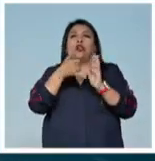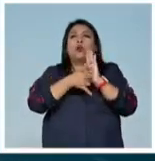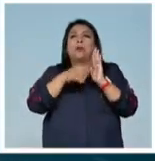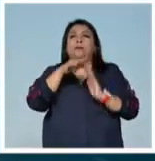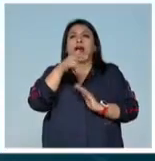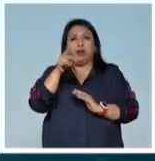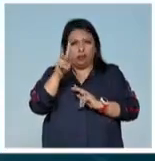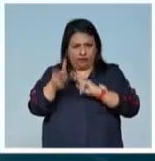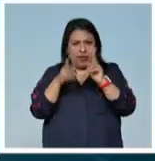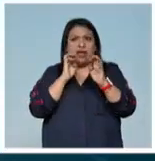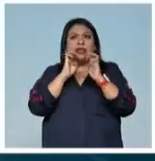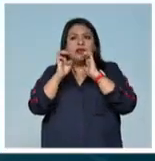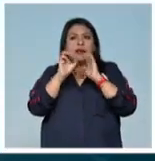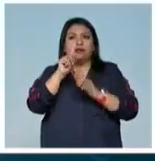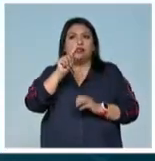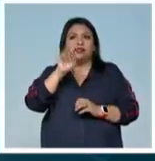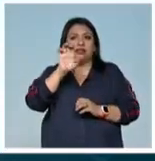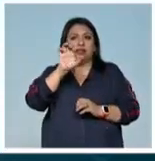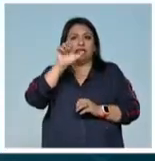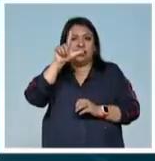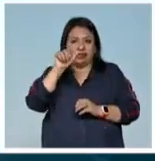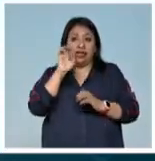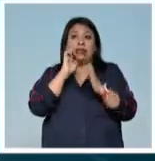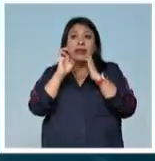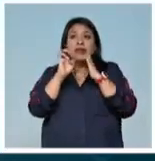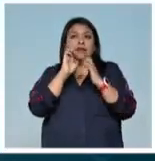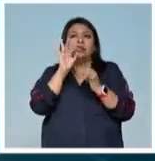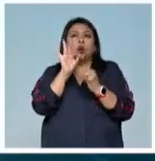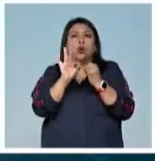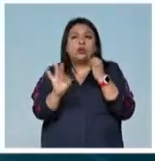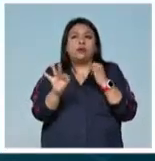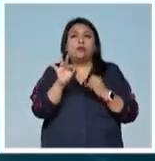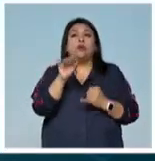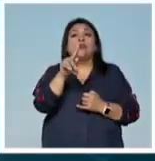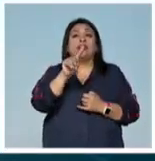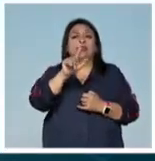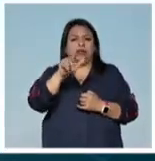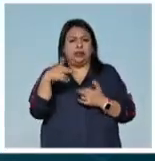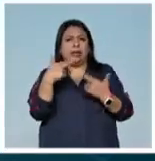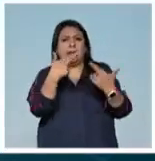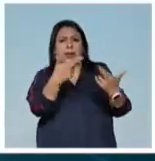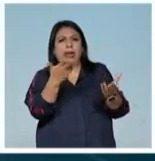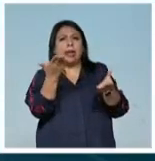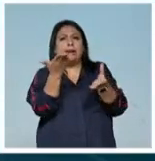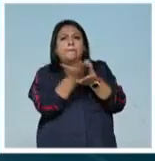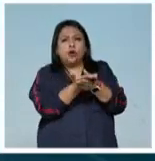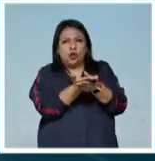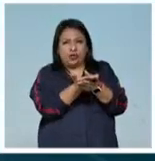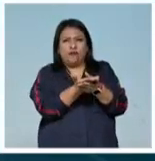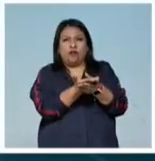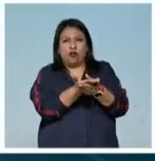y entrevista a Tesla. Y en la entrevista, al final de la entrevista, Tesla le regala un portafolios,